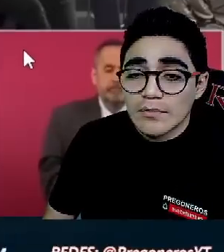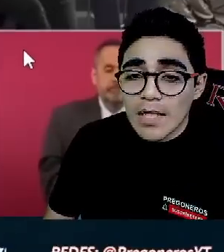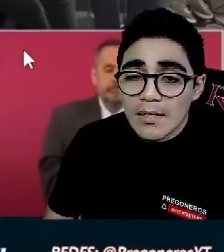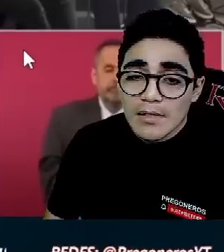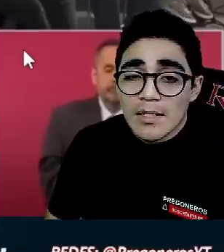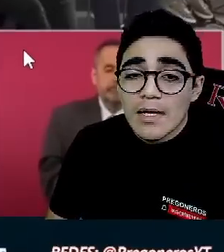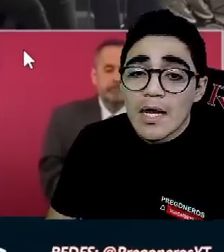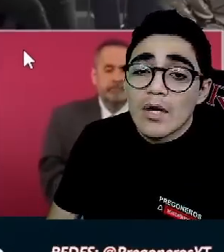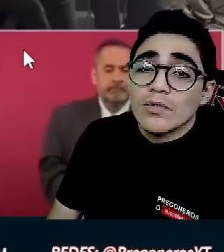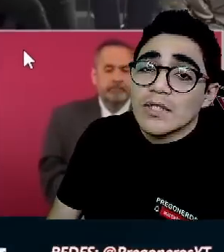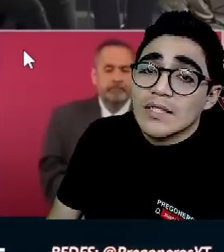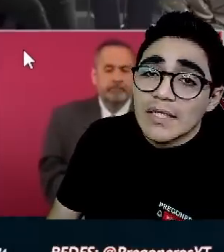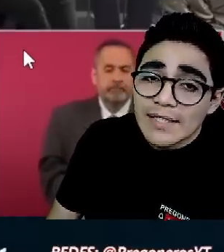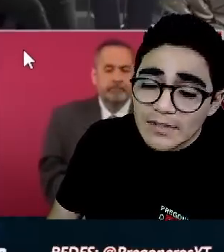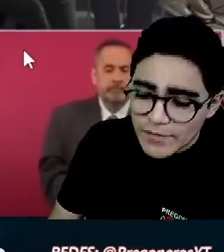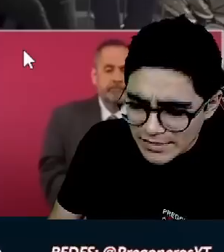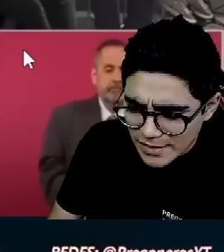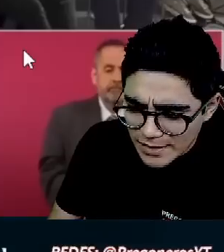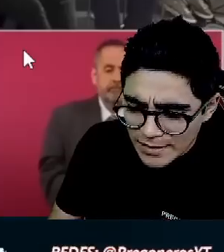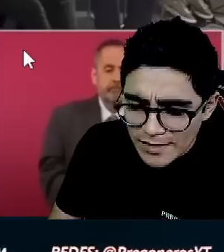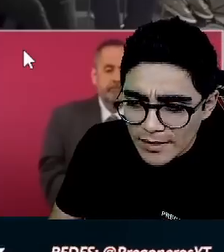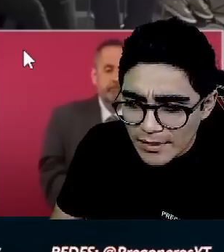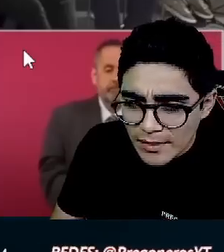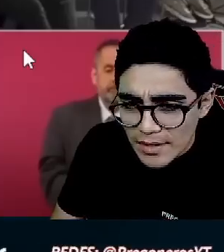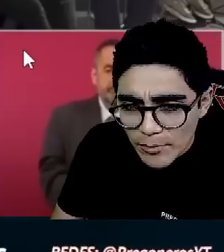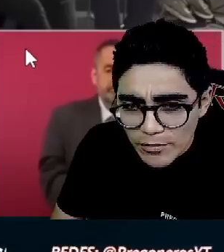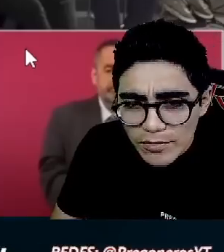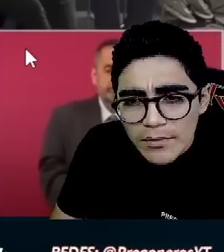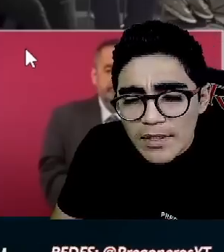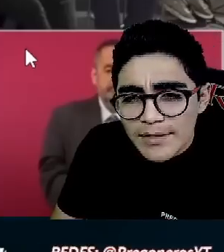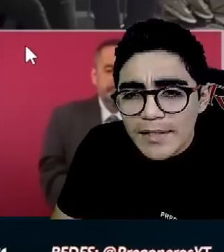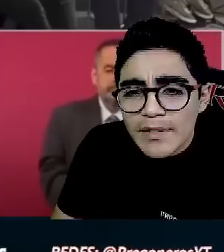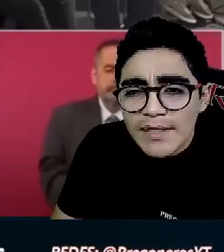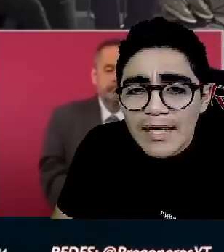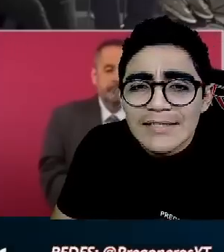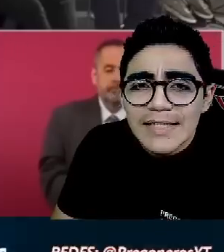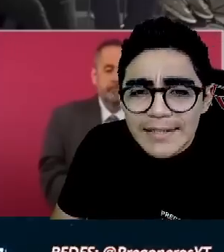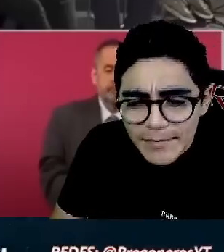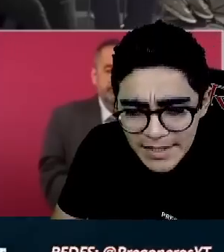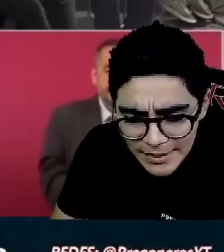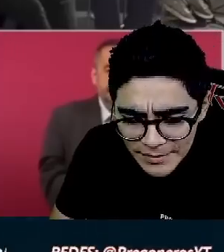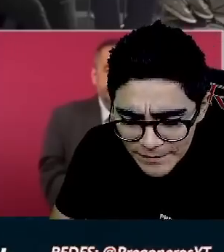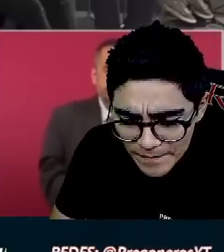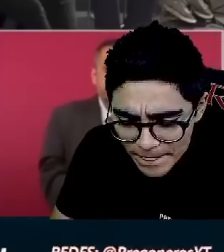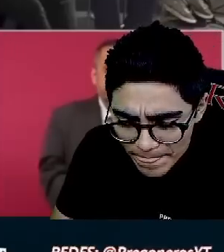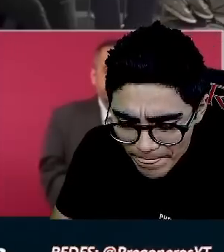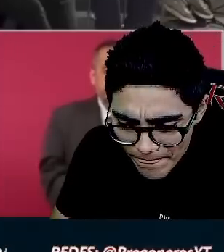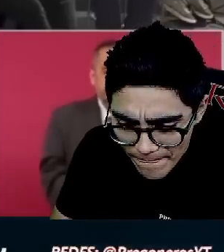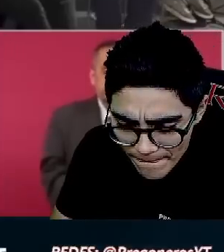al titular de la Unidad de Inteligencia Financiera, y abordó el tema de la siguiente manera.